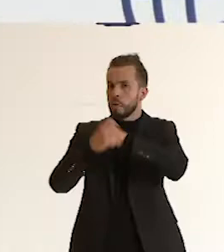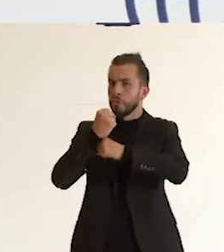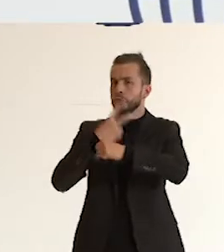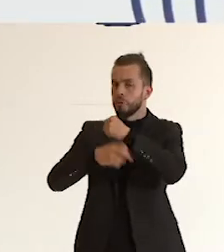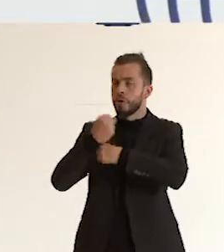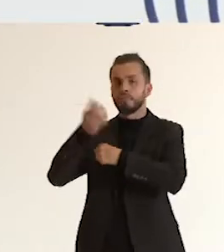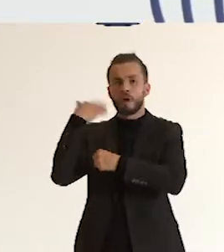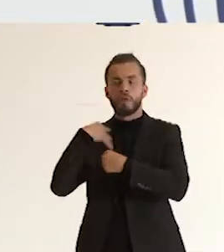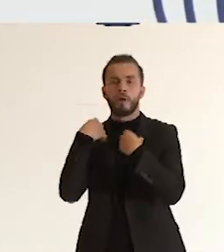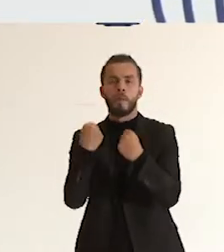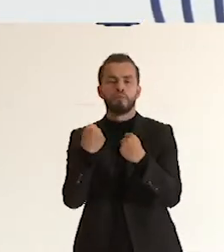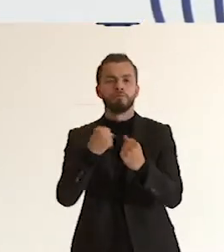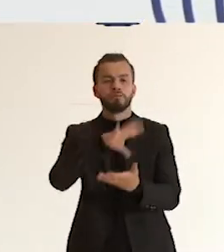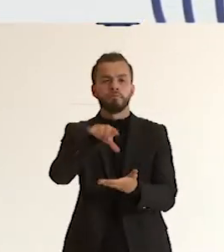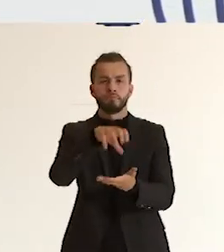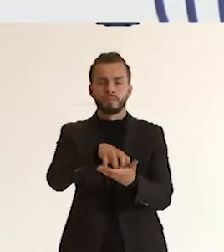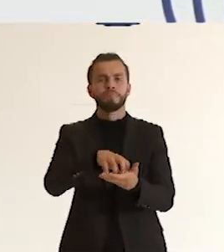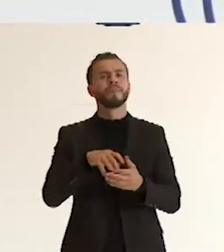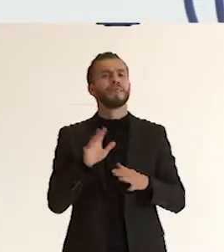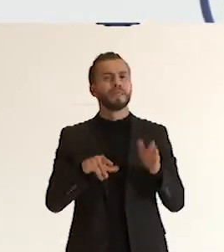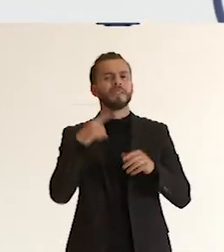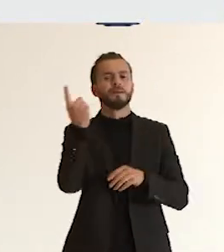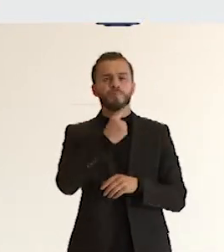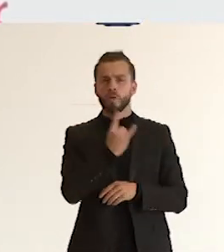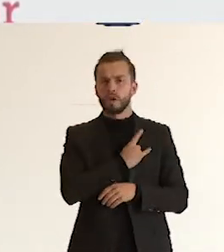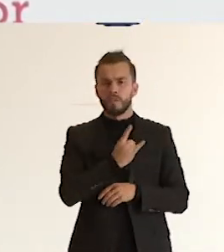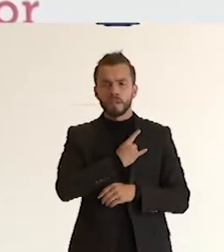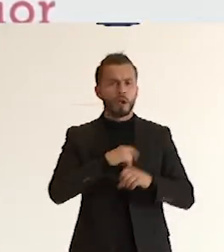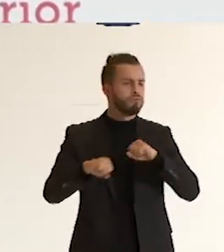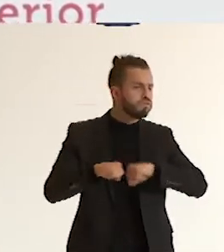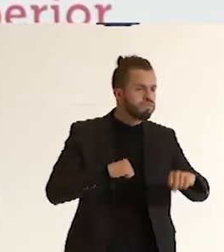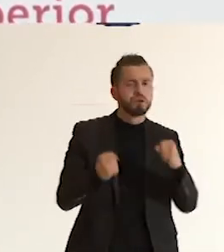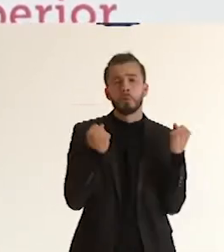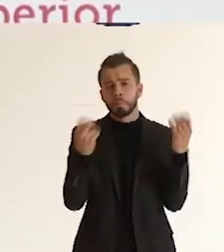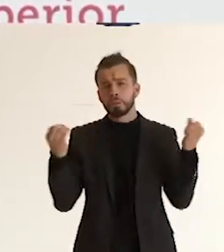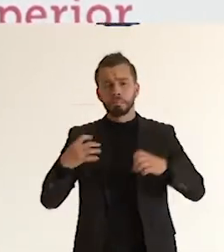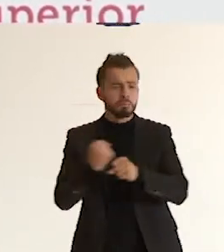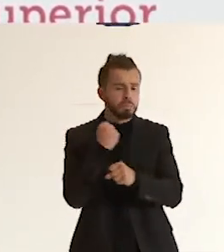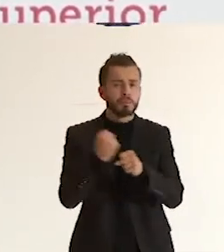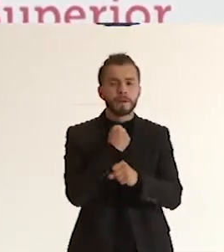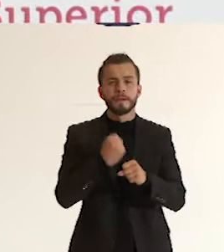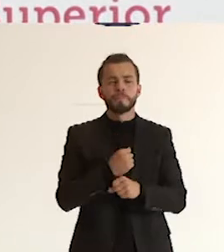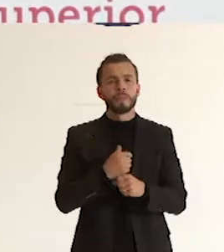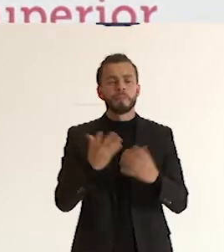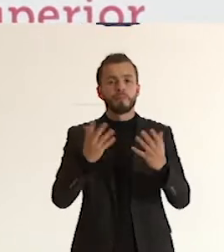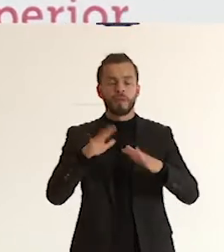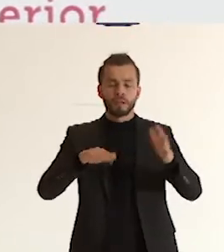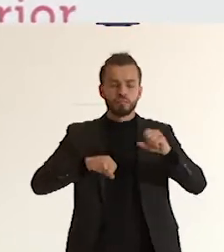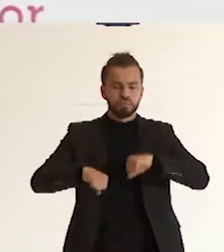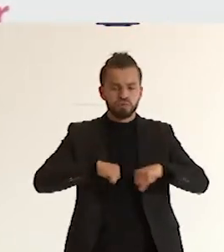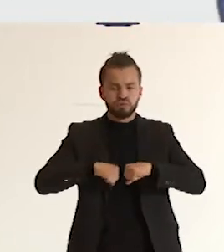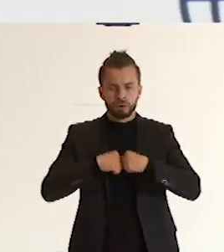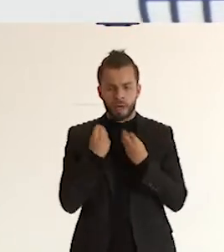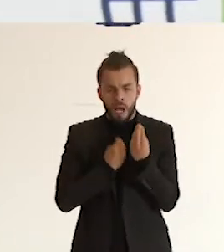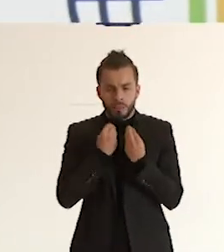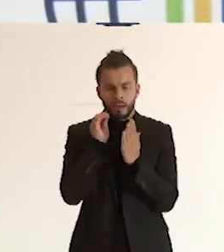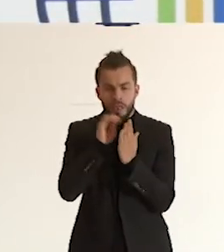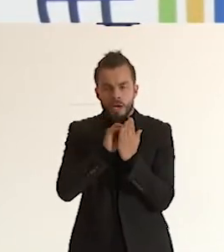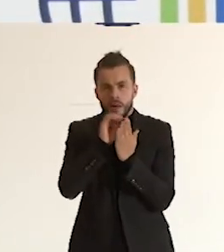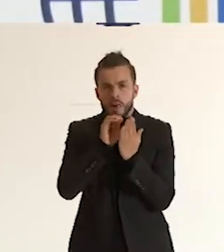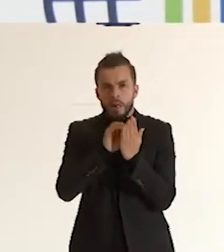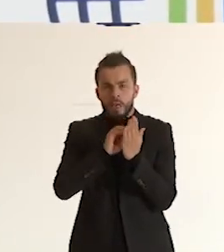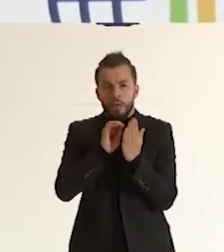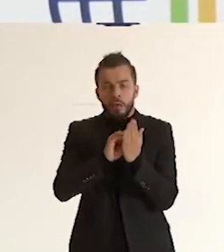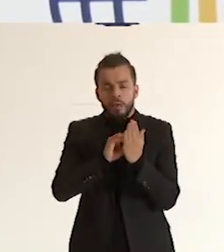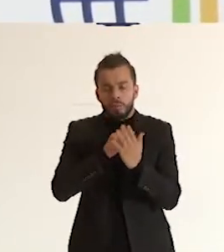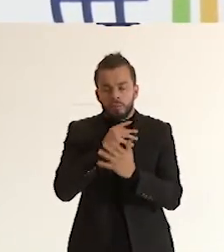a veces en las universidades hacemos muchas cosas y se nos va la vida en hacer y es muy bueno tener